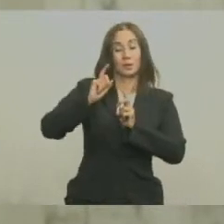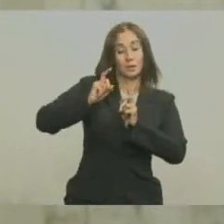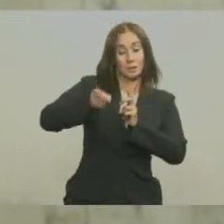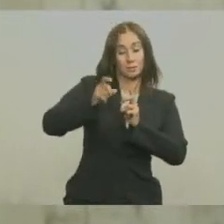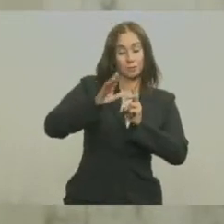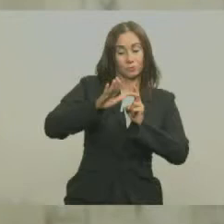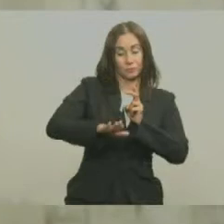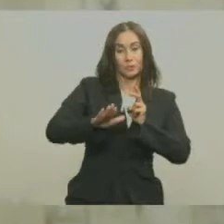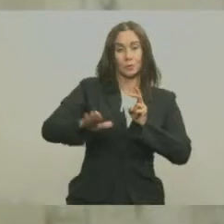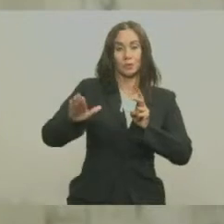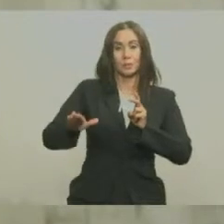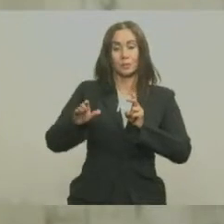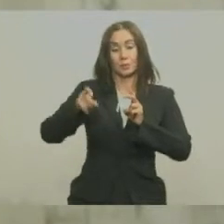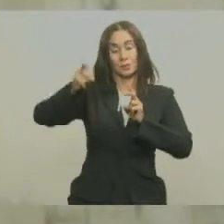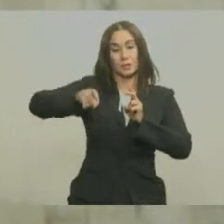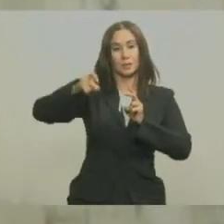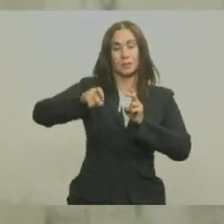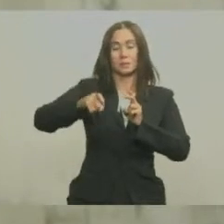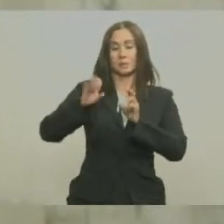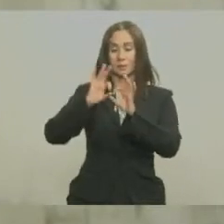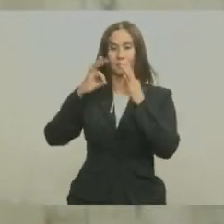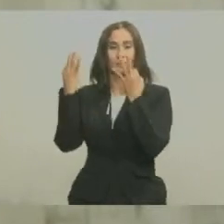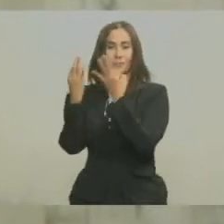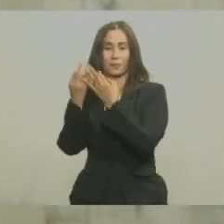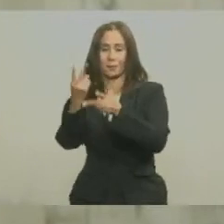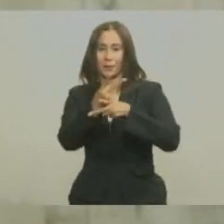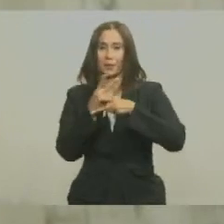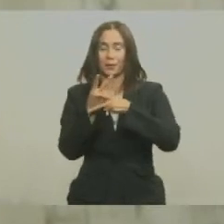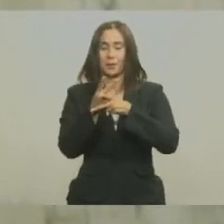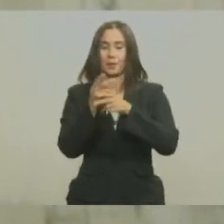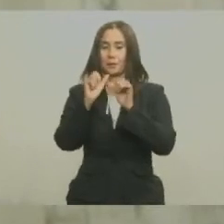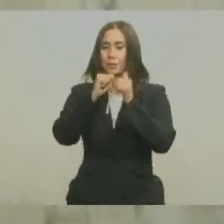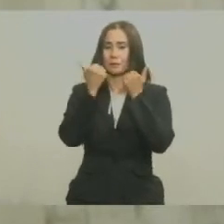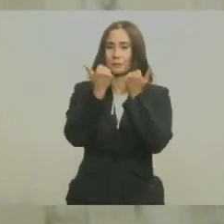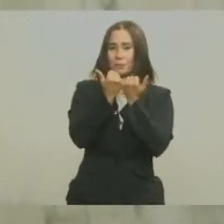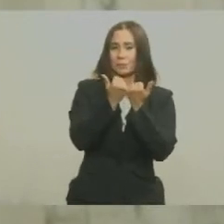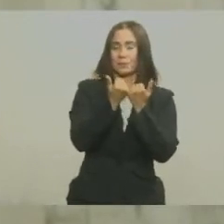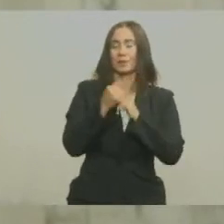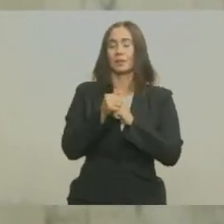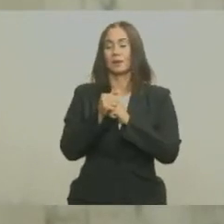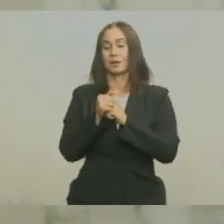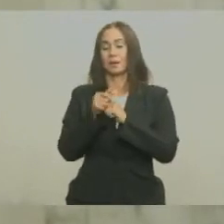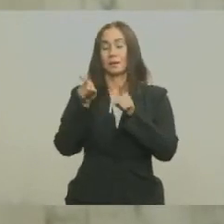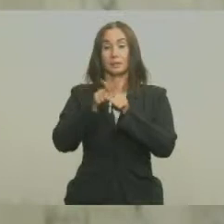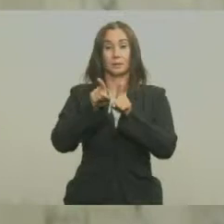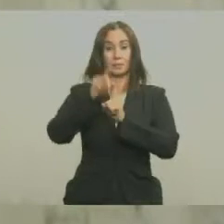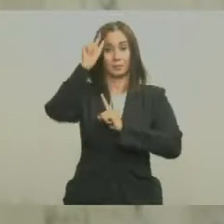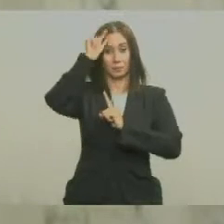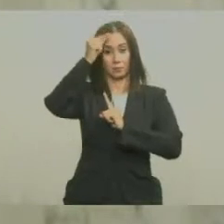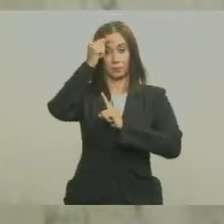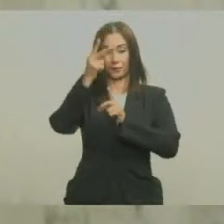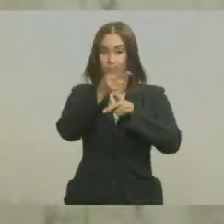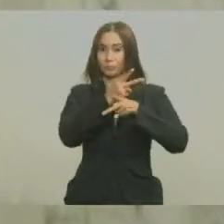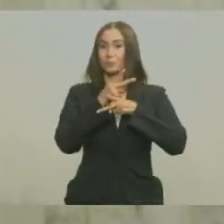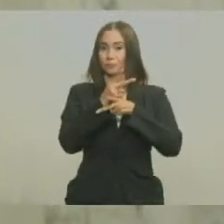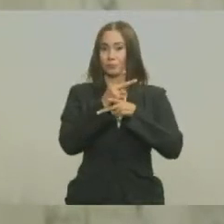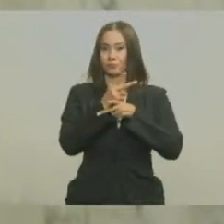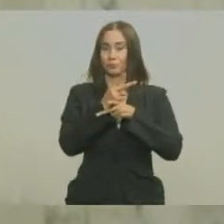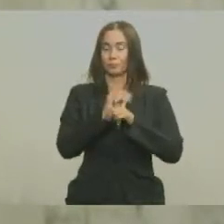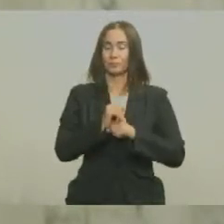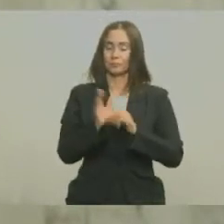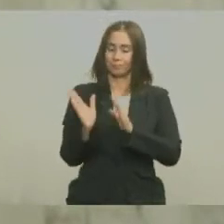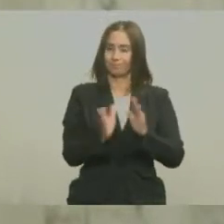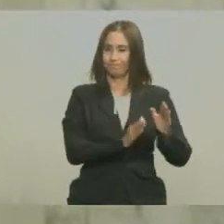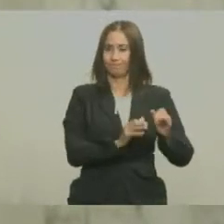de menor requiere por parte de su familia, de la sociedad y del Estado. Cierro la cita.